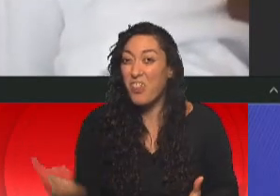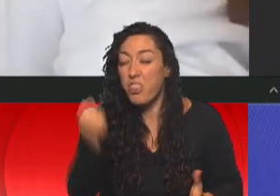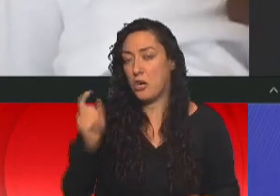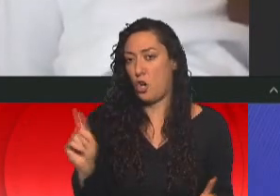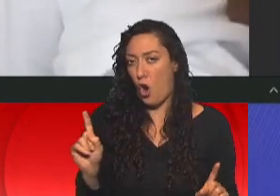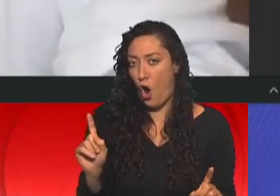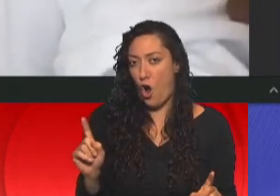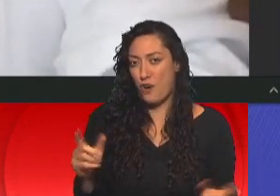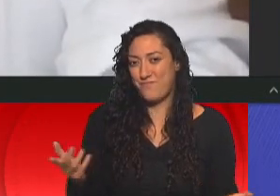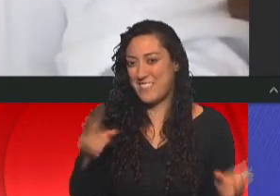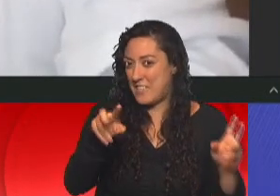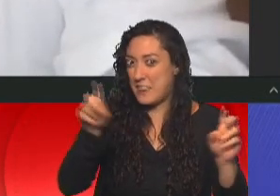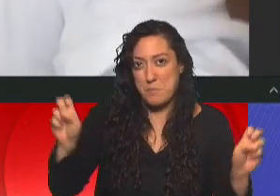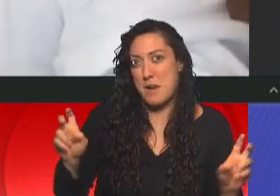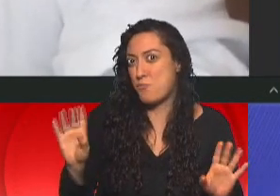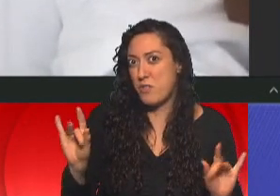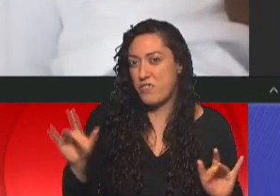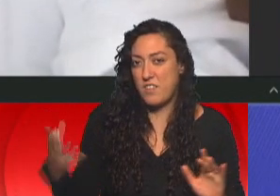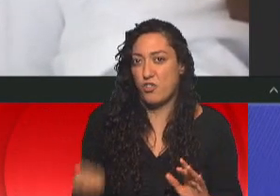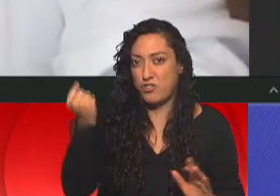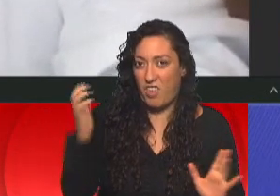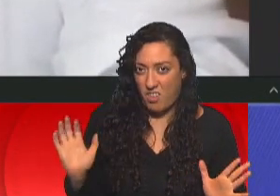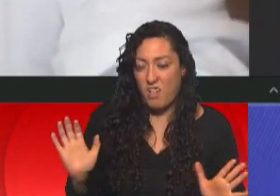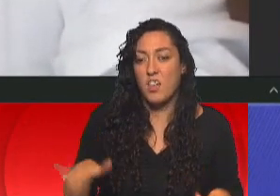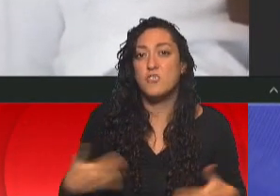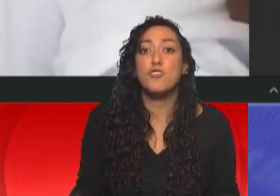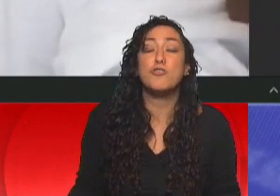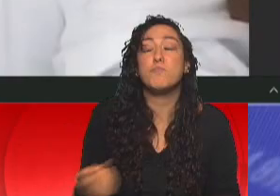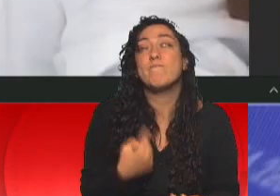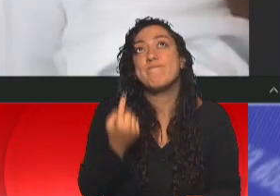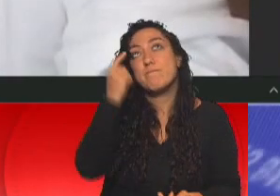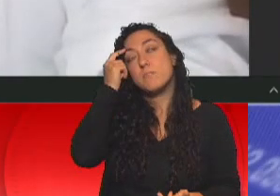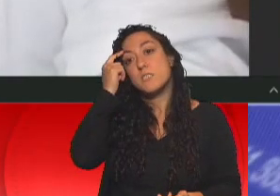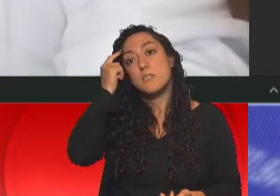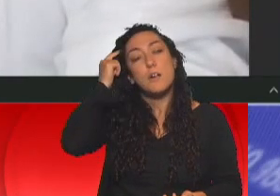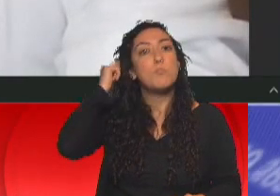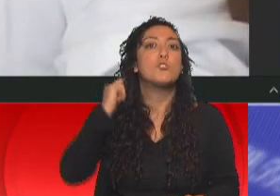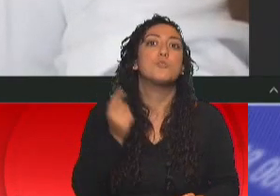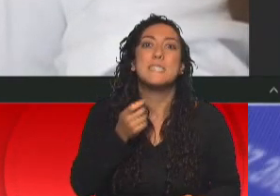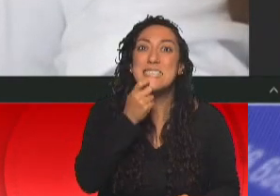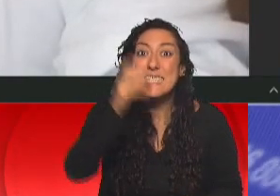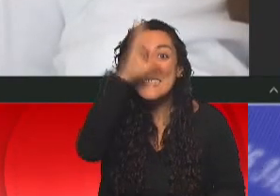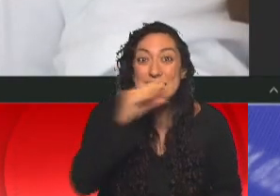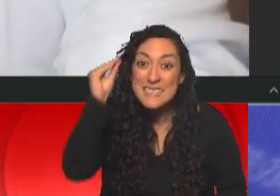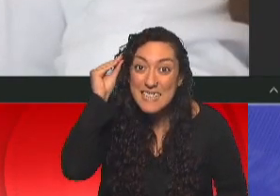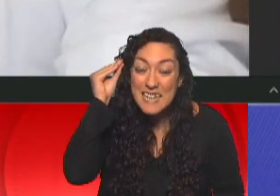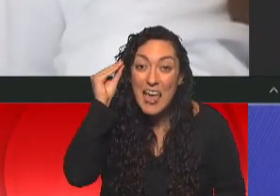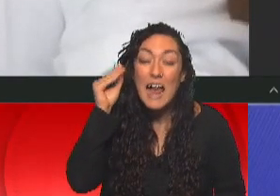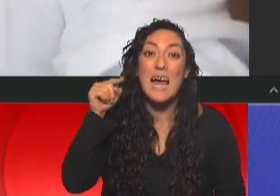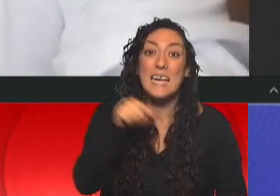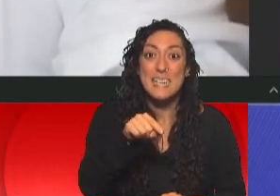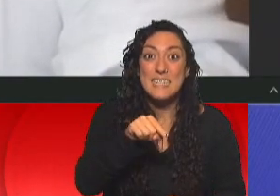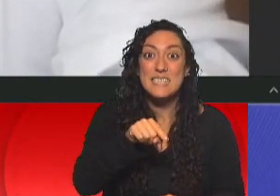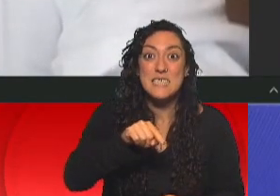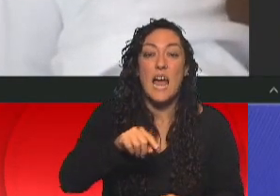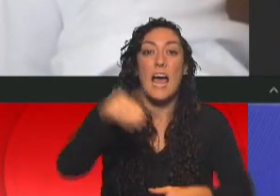menos para esto. Así que la verdad es que prácticamente uno podría decir que si Cristina Fernández